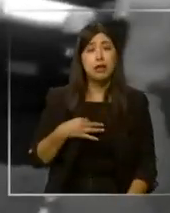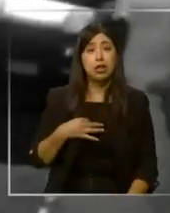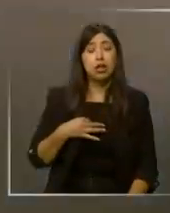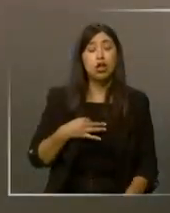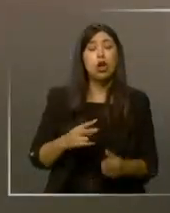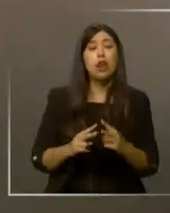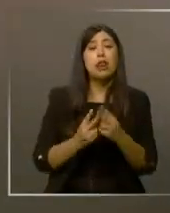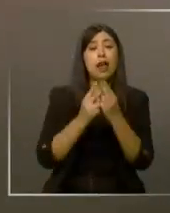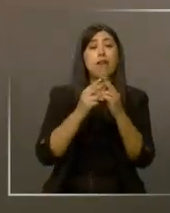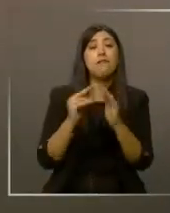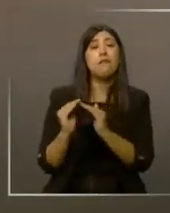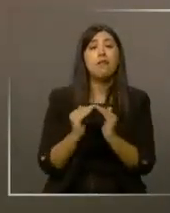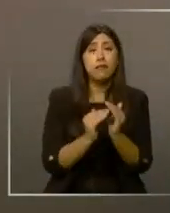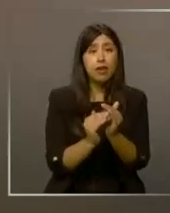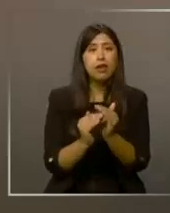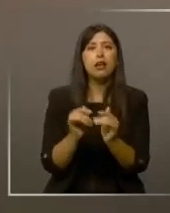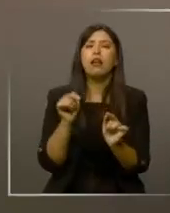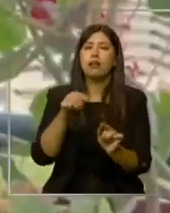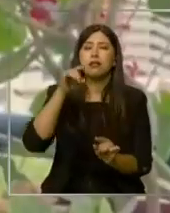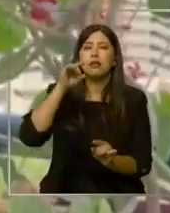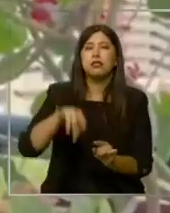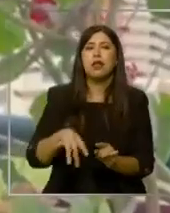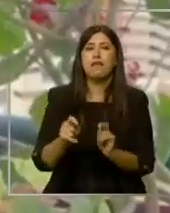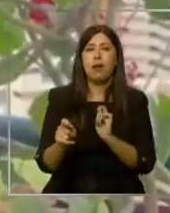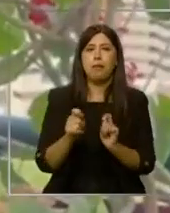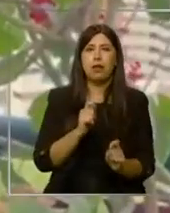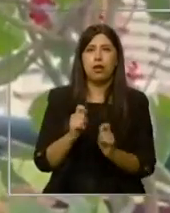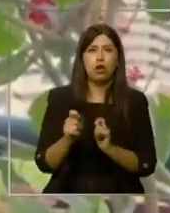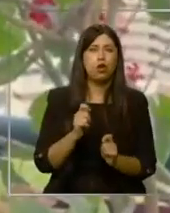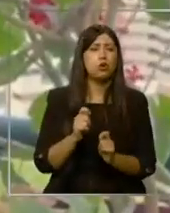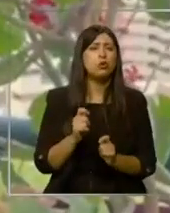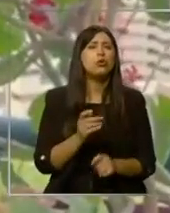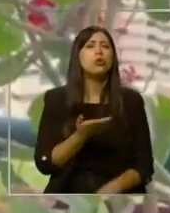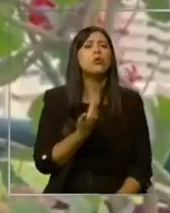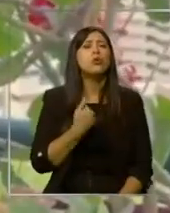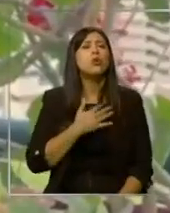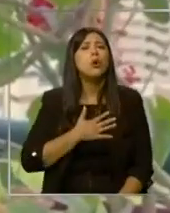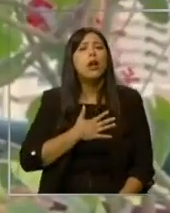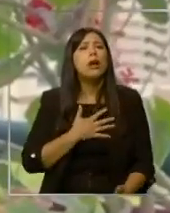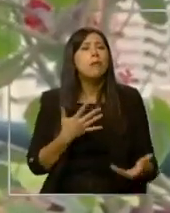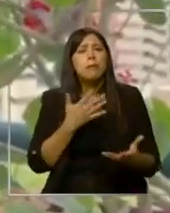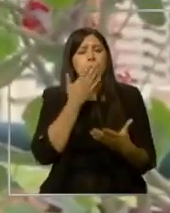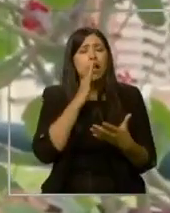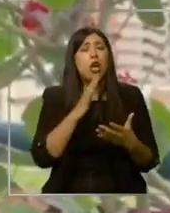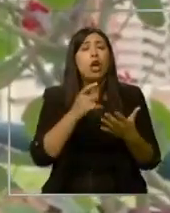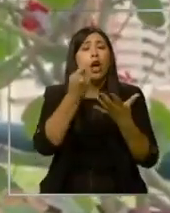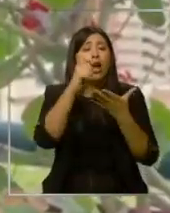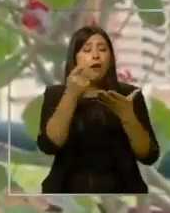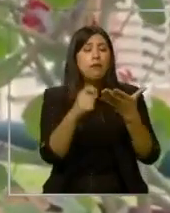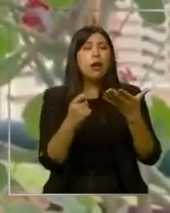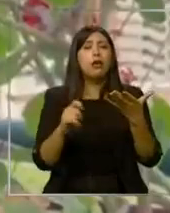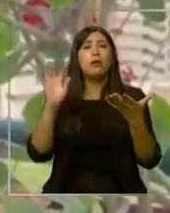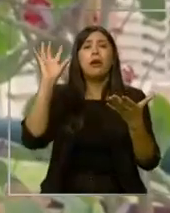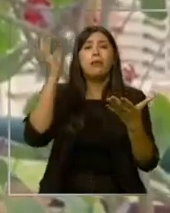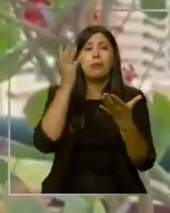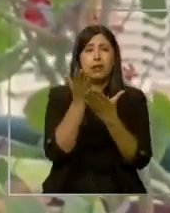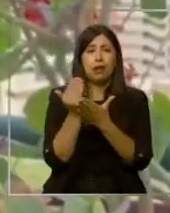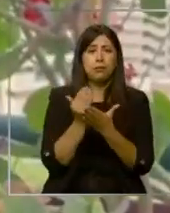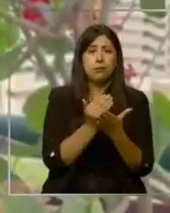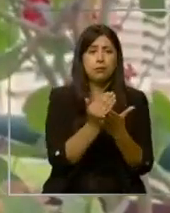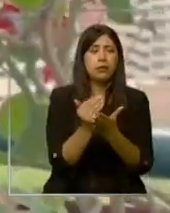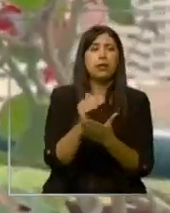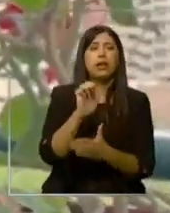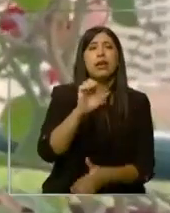ya tenía conocimiento del riesgo en ella creemos que el instrumento más adecuado es una evaluación ambiental estratégica una